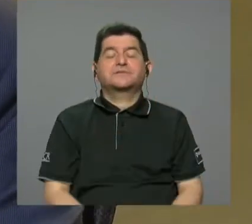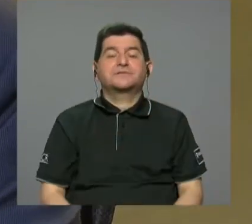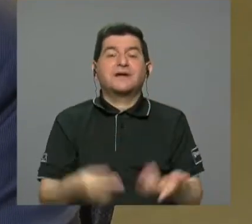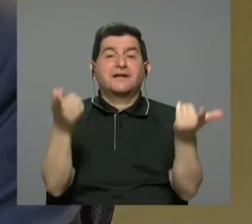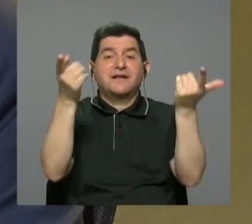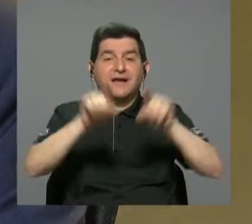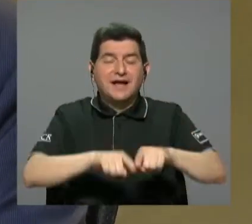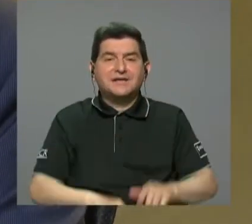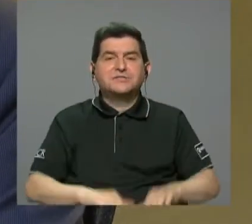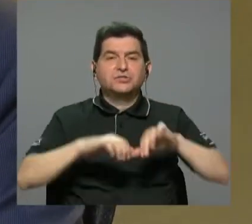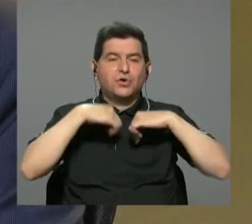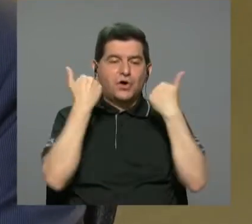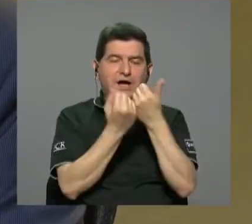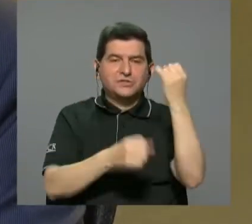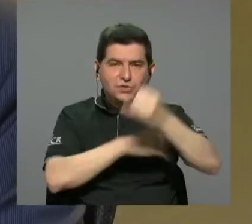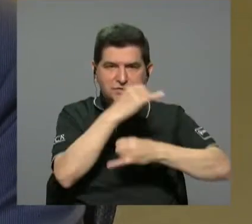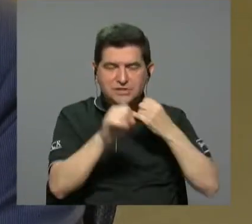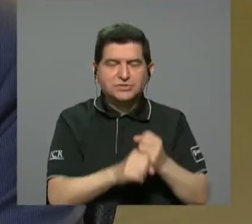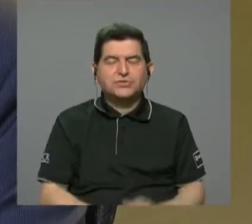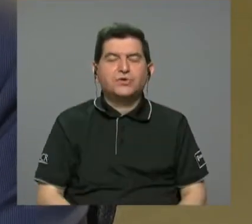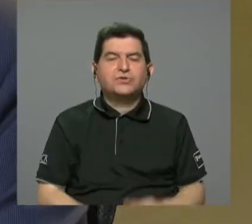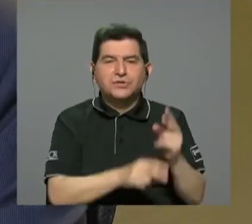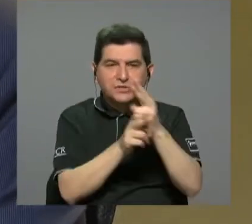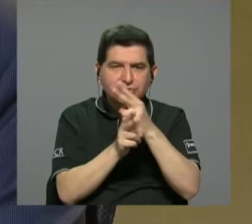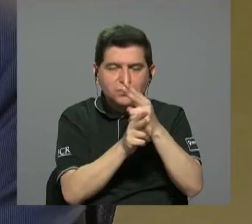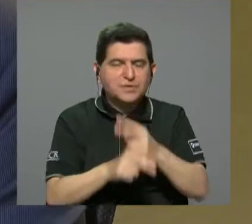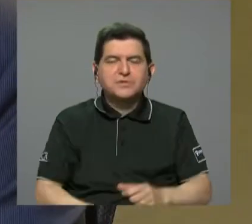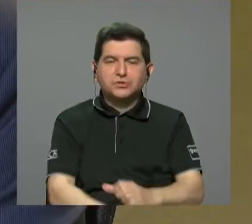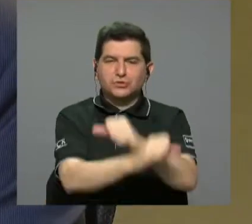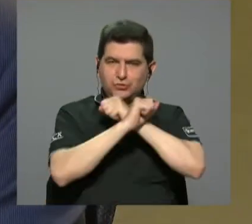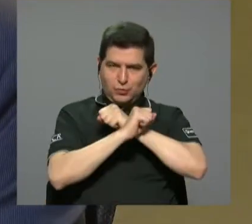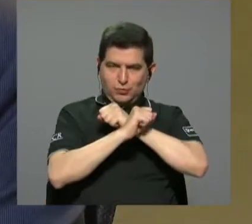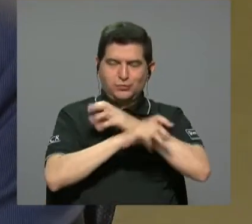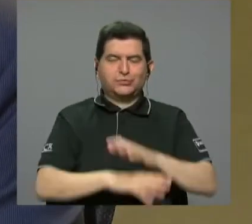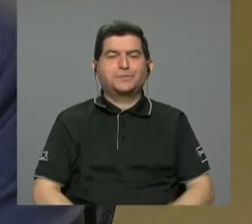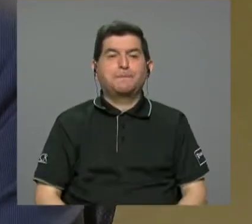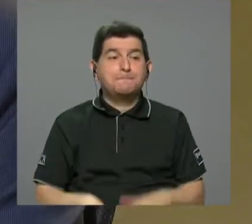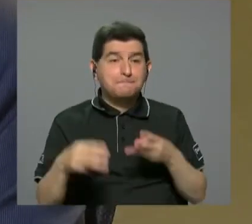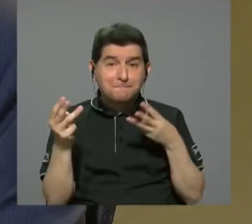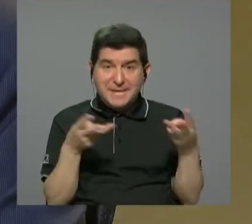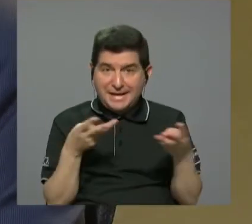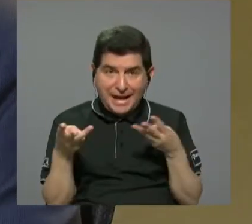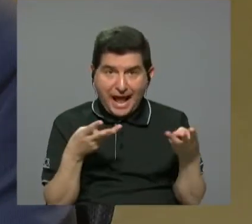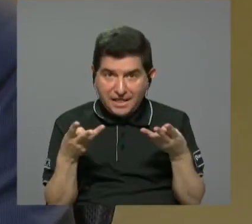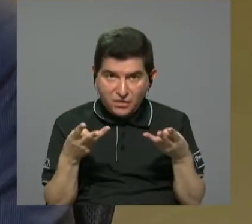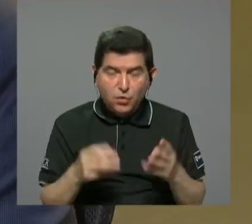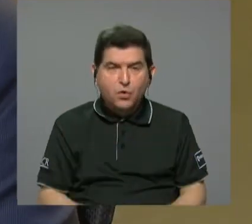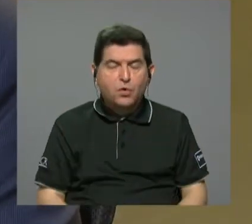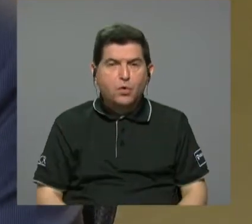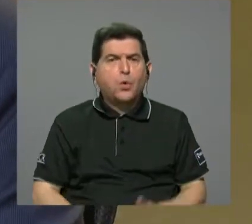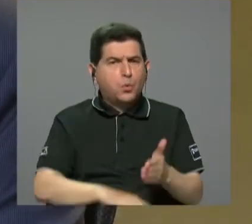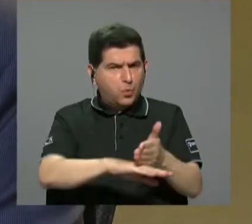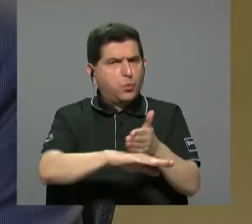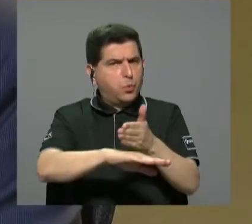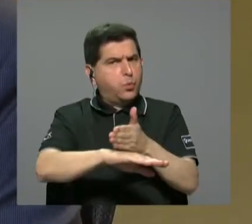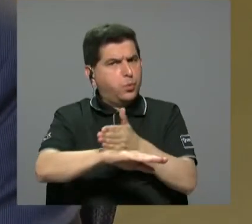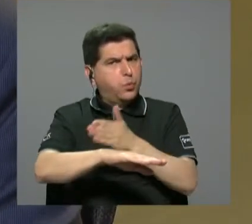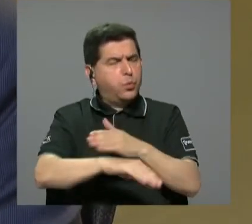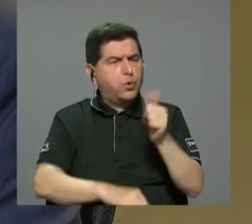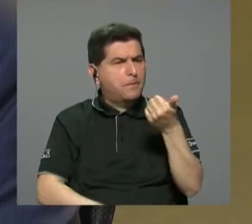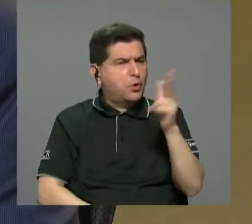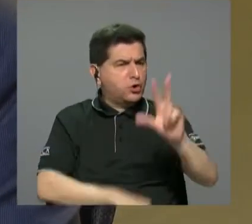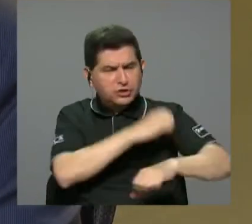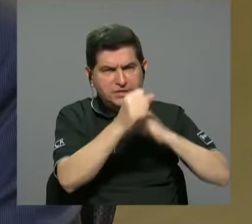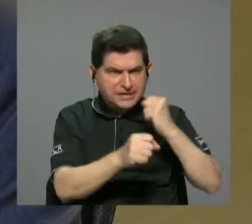la Asociación Internacional de Supervisores de Seguros. Entonces, el mercado ha venido creciendo durante 13